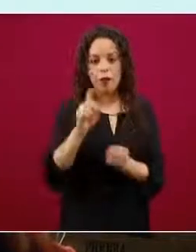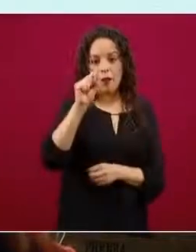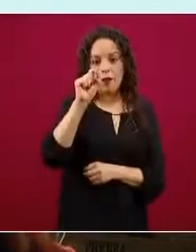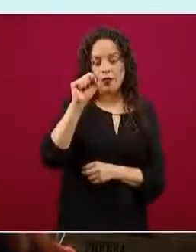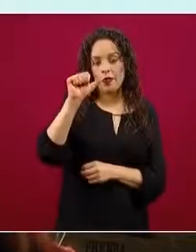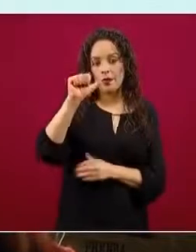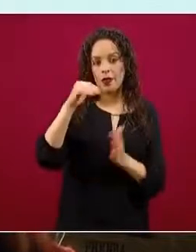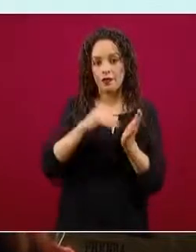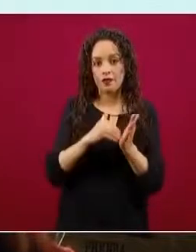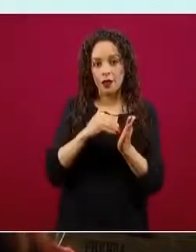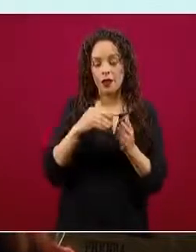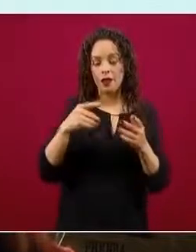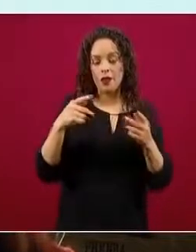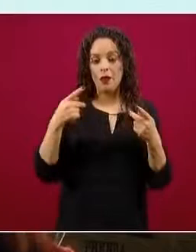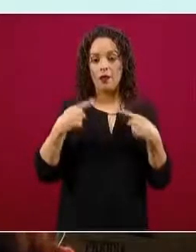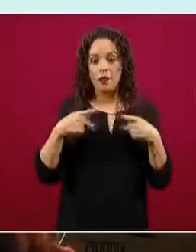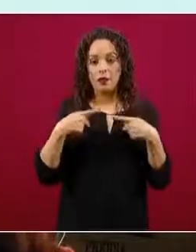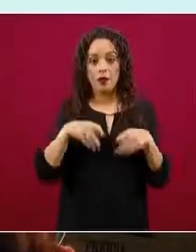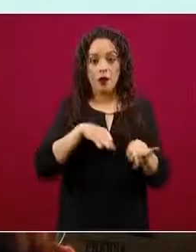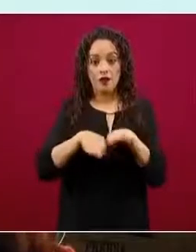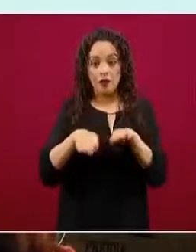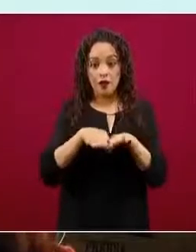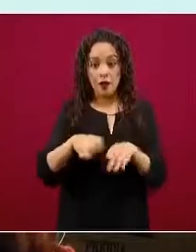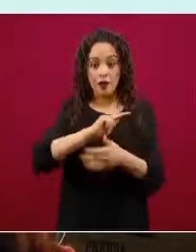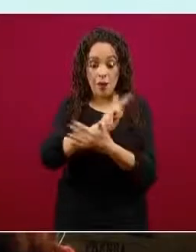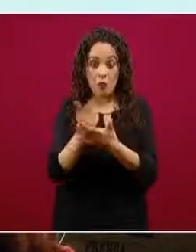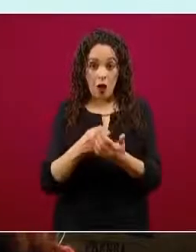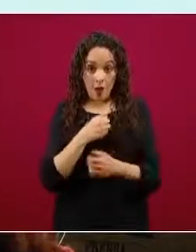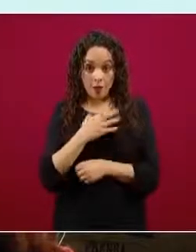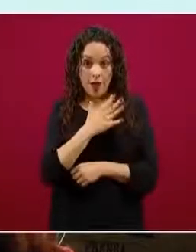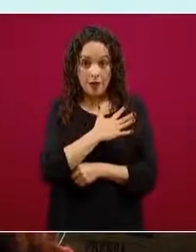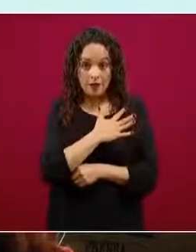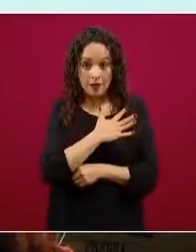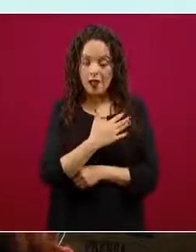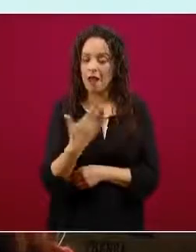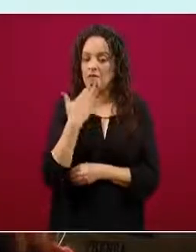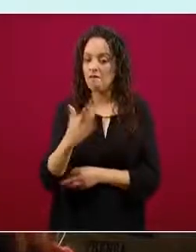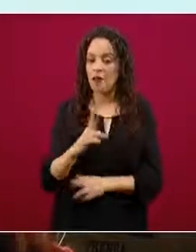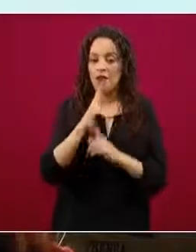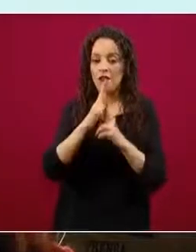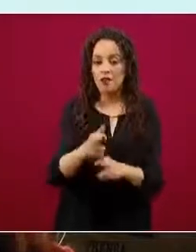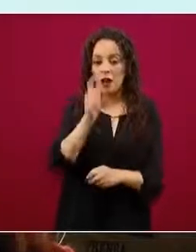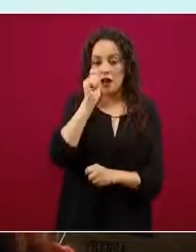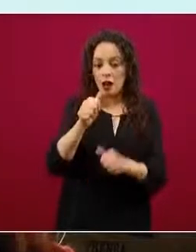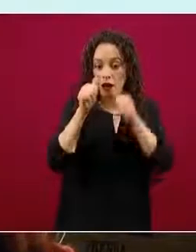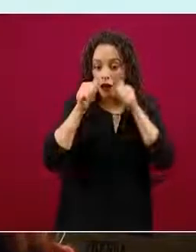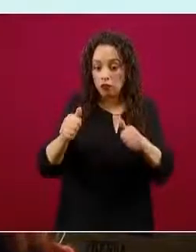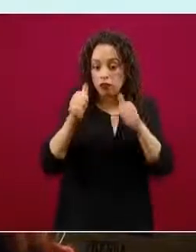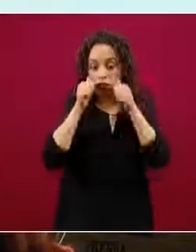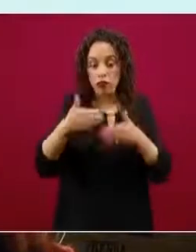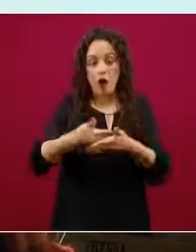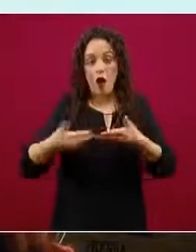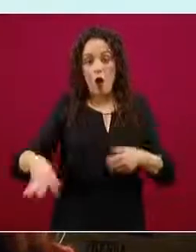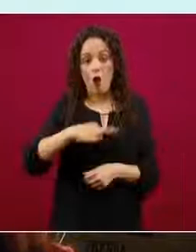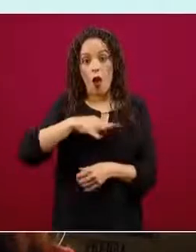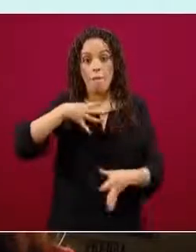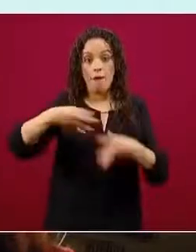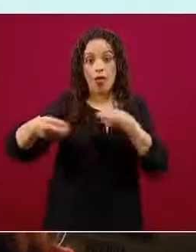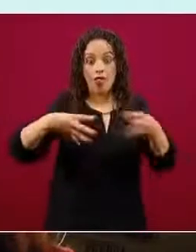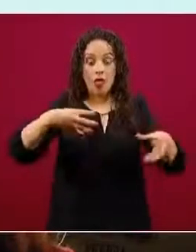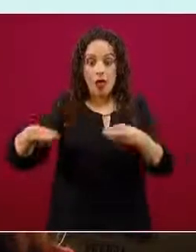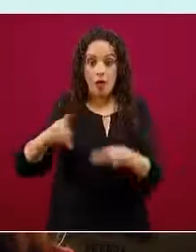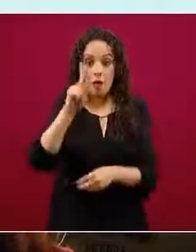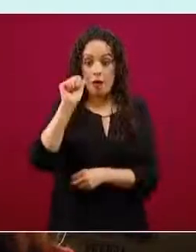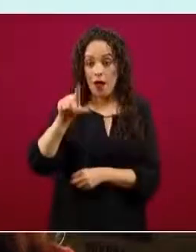trabajadores que estamos en el programa IMSS Bienestar, dar resultados para la pandemia como está y al día que está, porque la tasa de ataque que